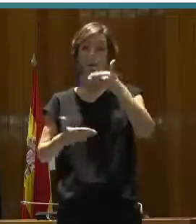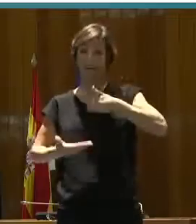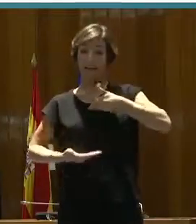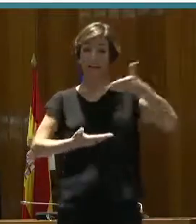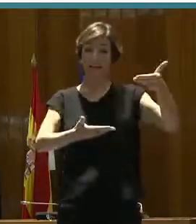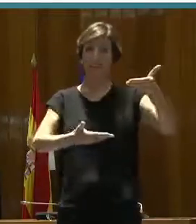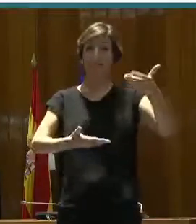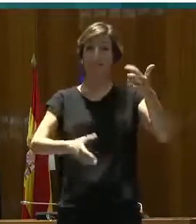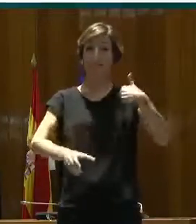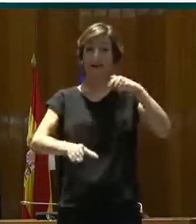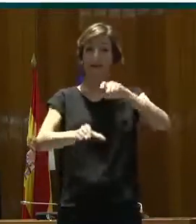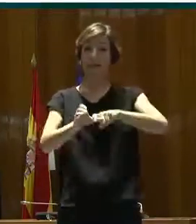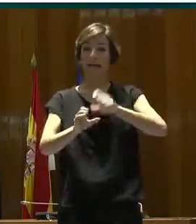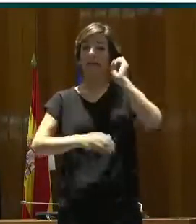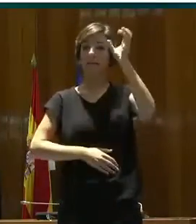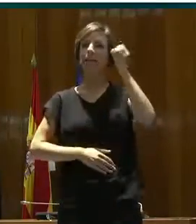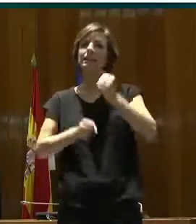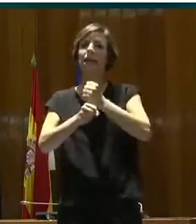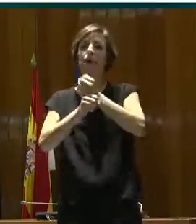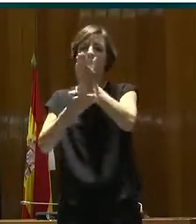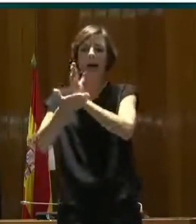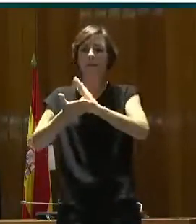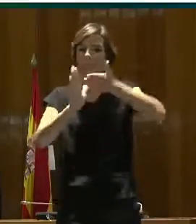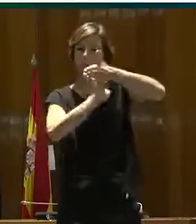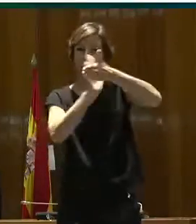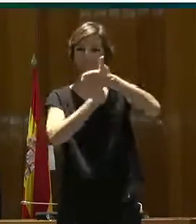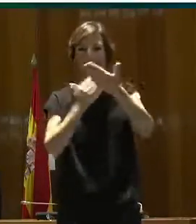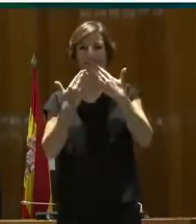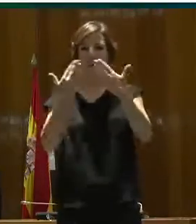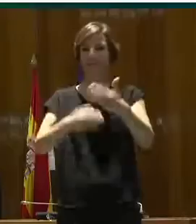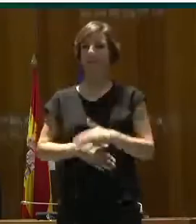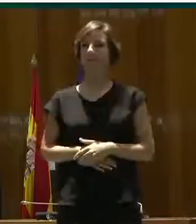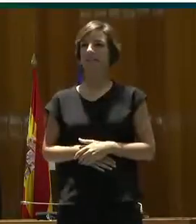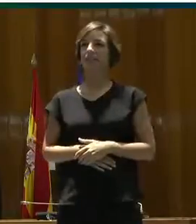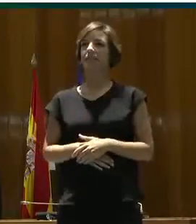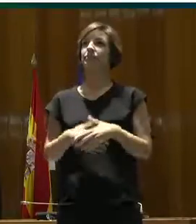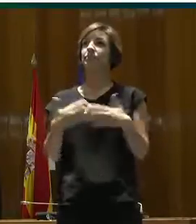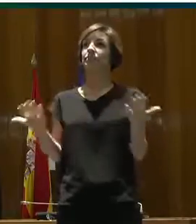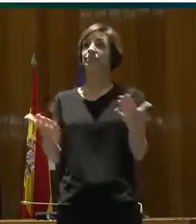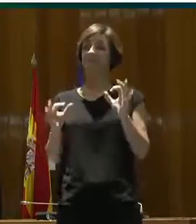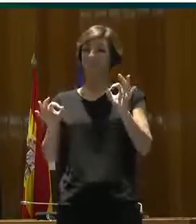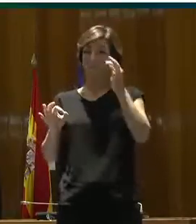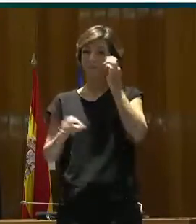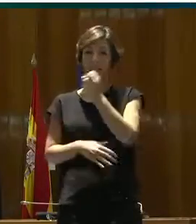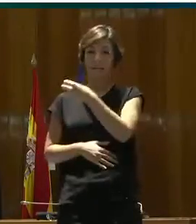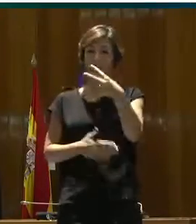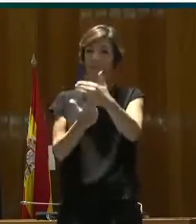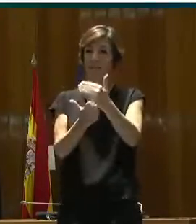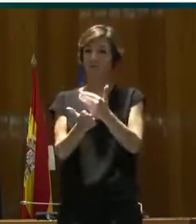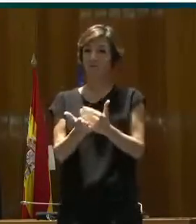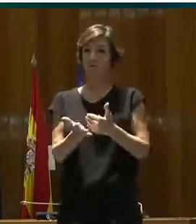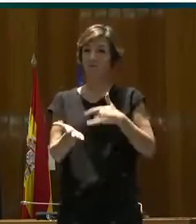presentar parte de nuestro trabajo. Y lo que tenemos hoy sobre la mesa son los resultados de 4 años de